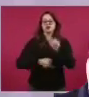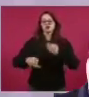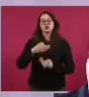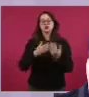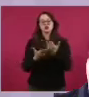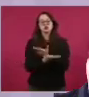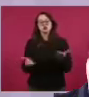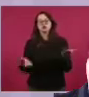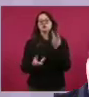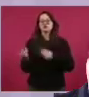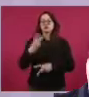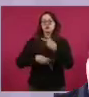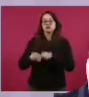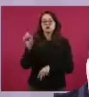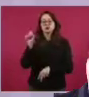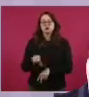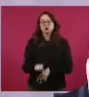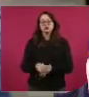a este especial evento.